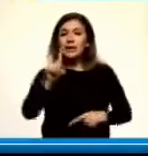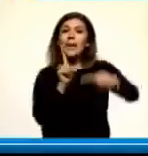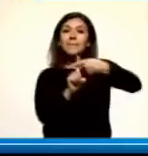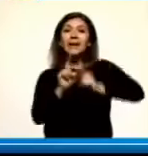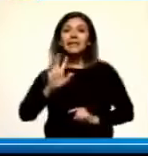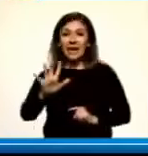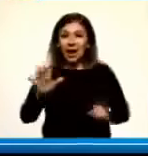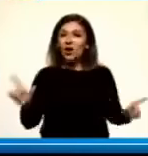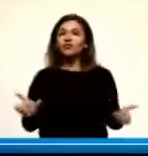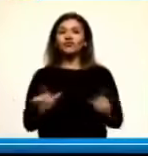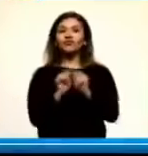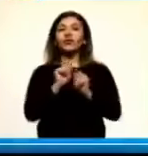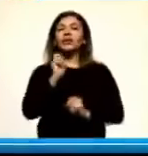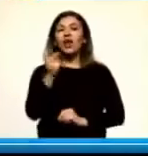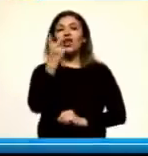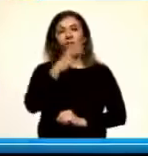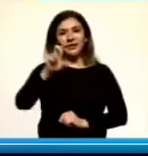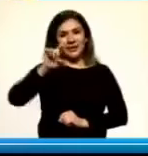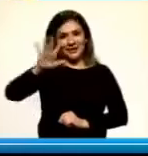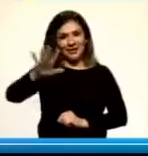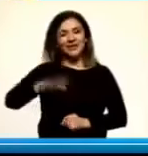5.